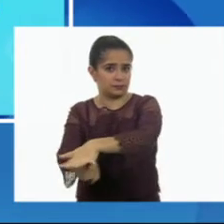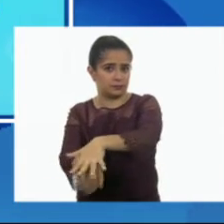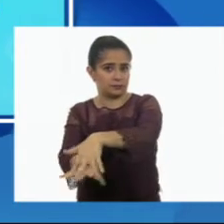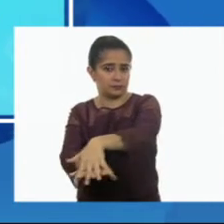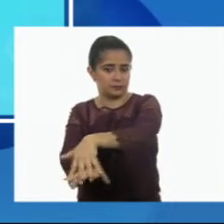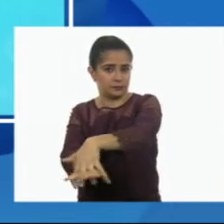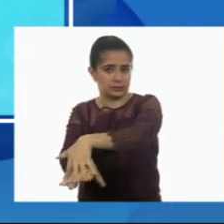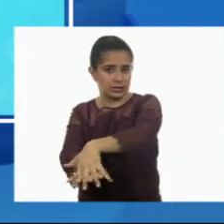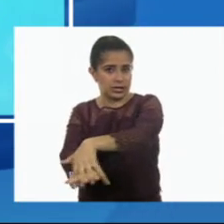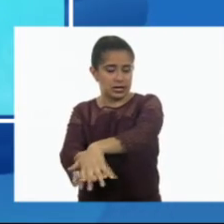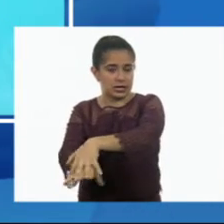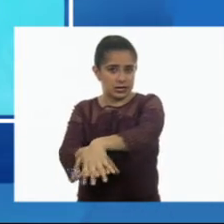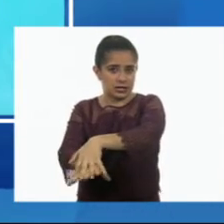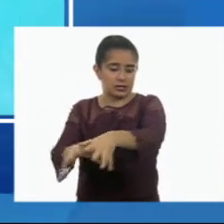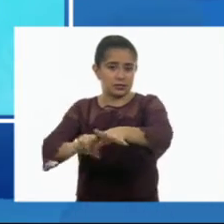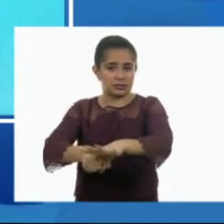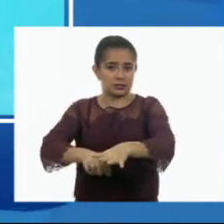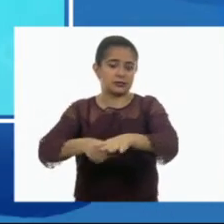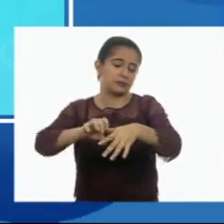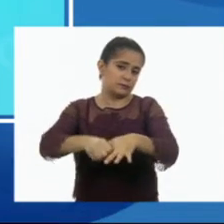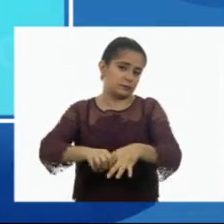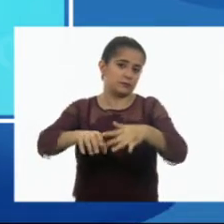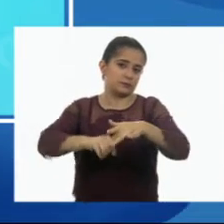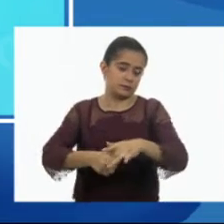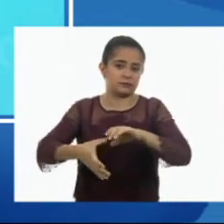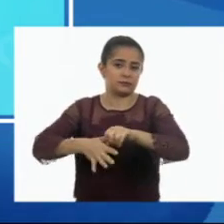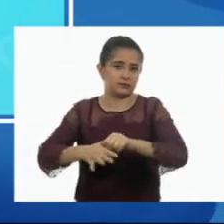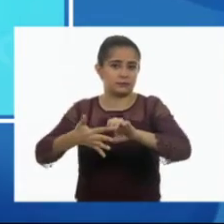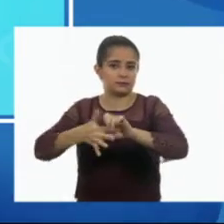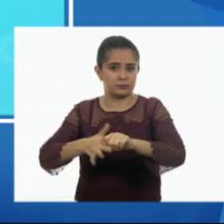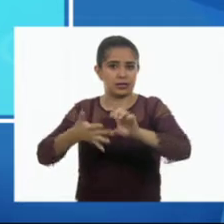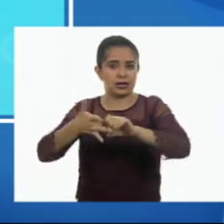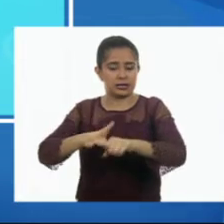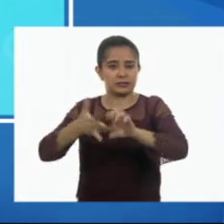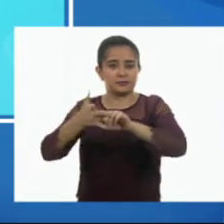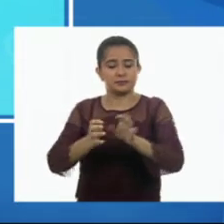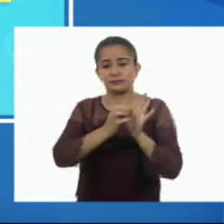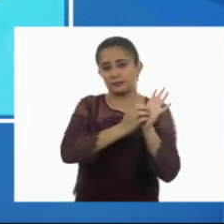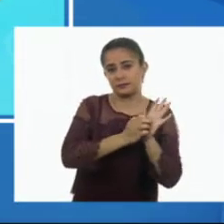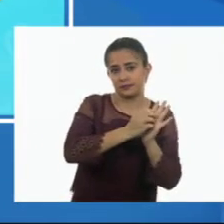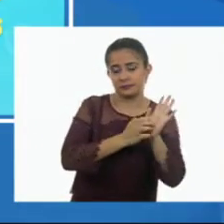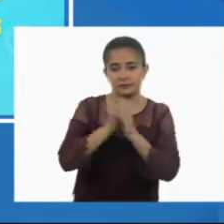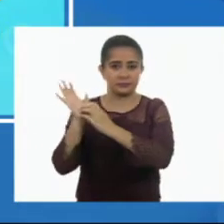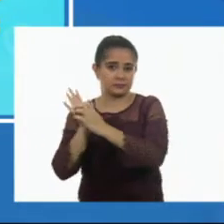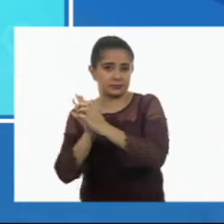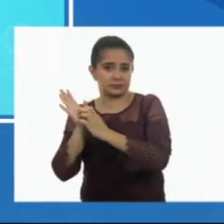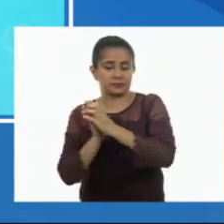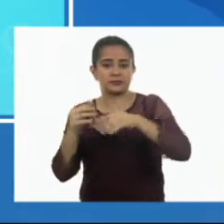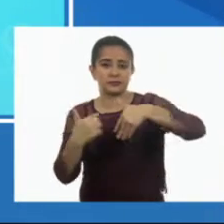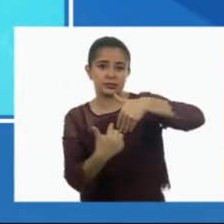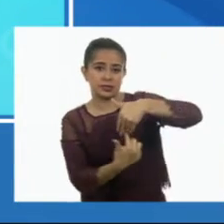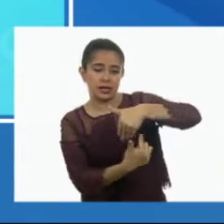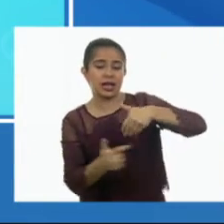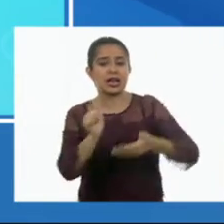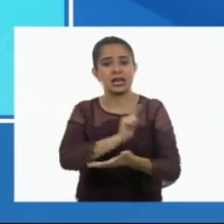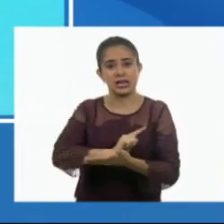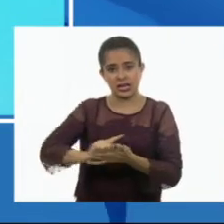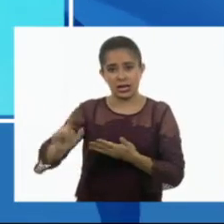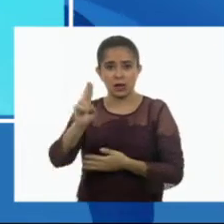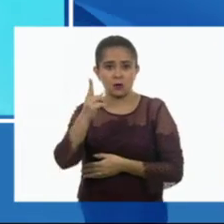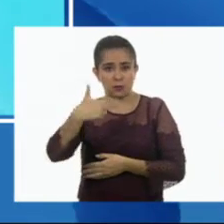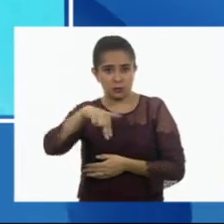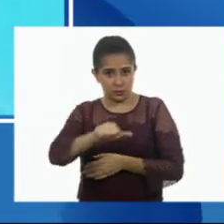la otra mano. Frota los dedos. Ahora haz como que rasguñas la palma de tus manos para lavar tus